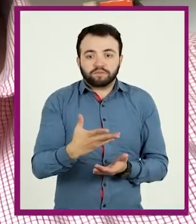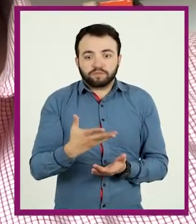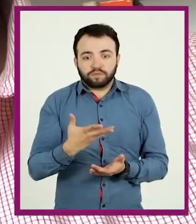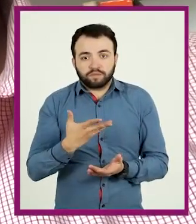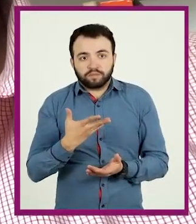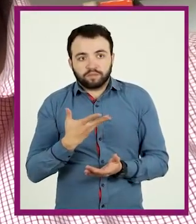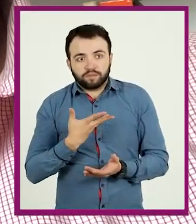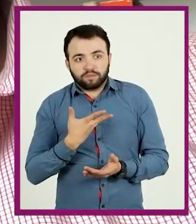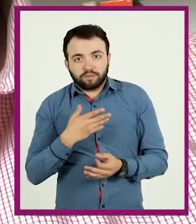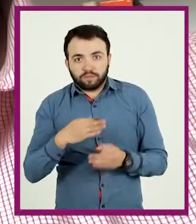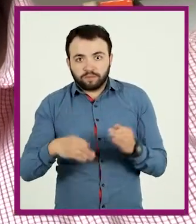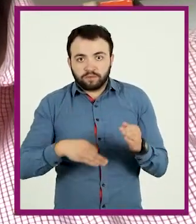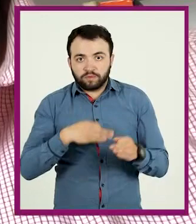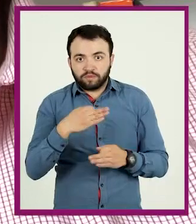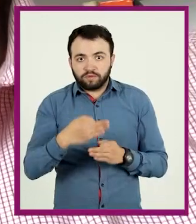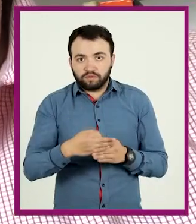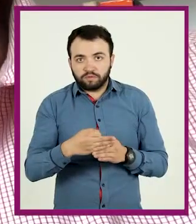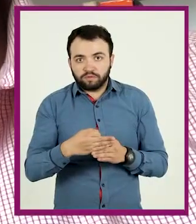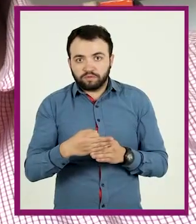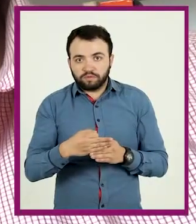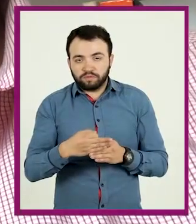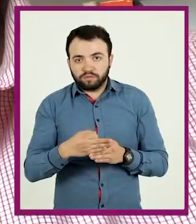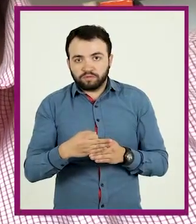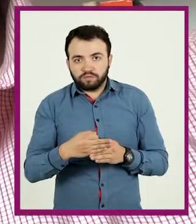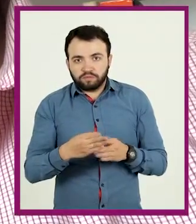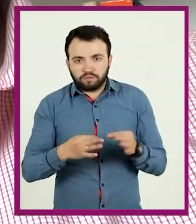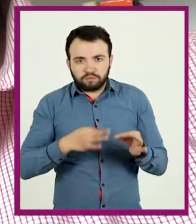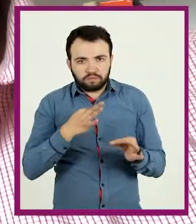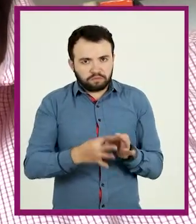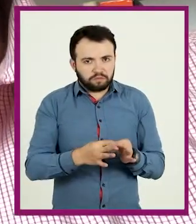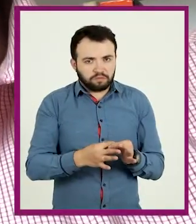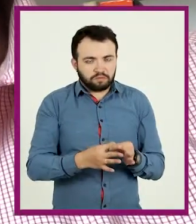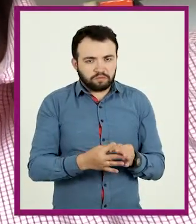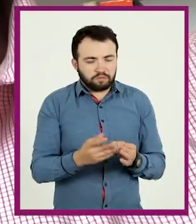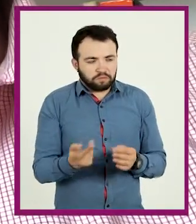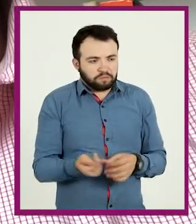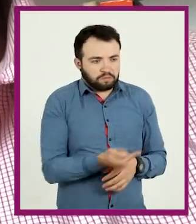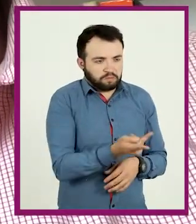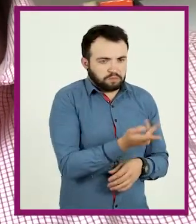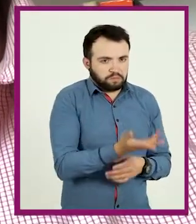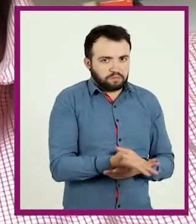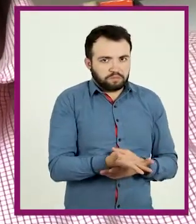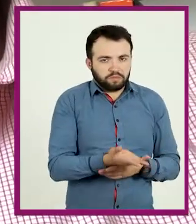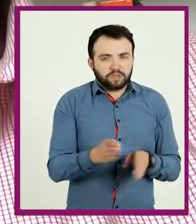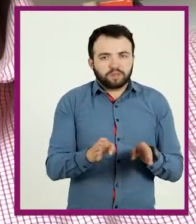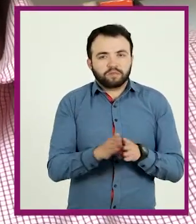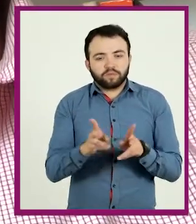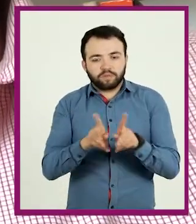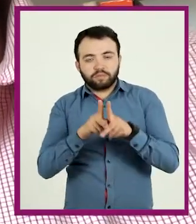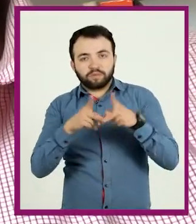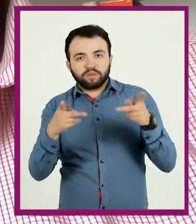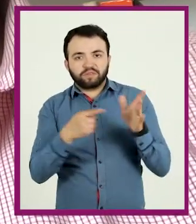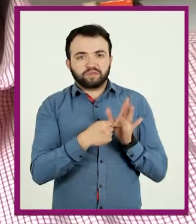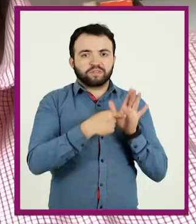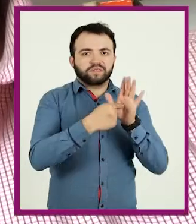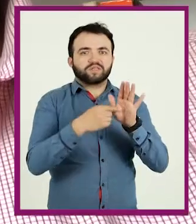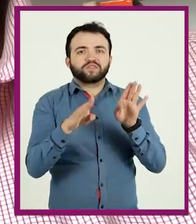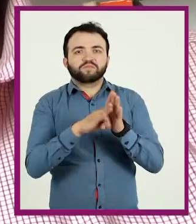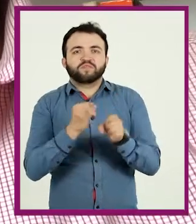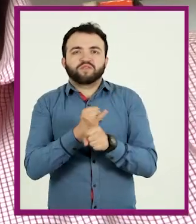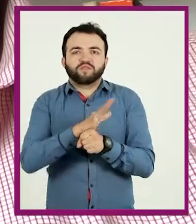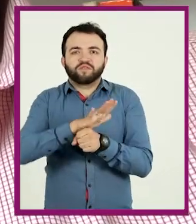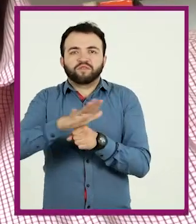preguntó. La víspera había permitido a los periódicos que publicaran